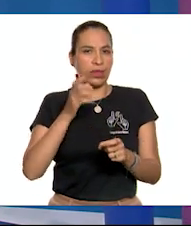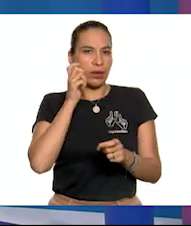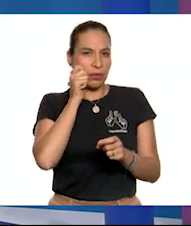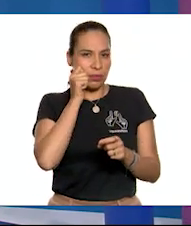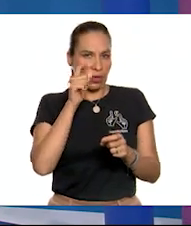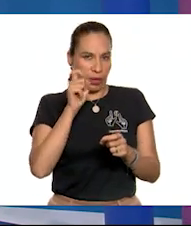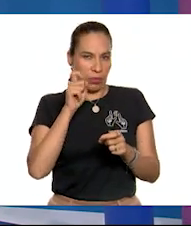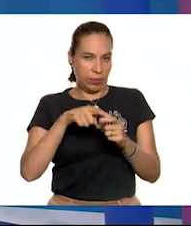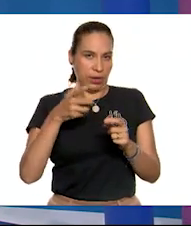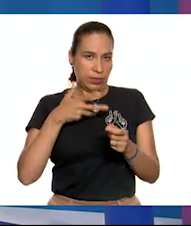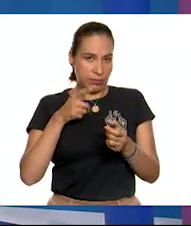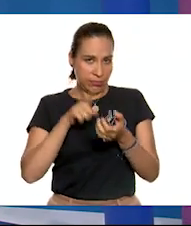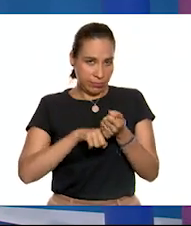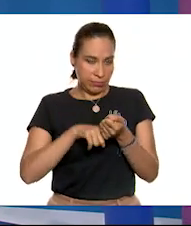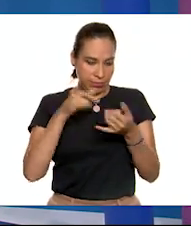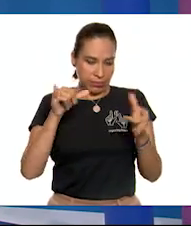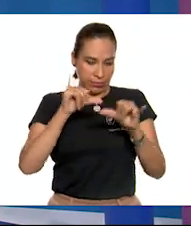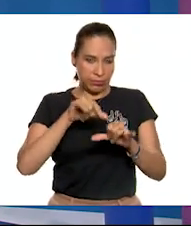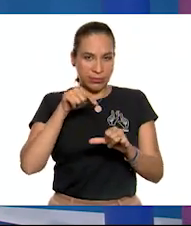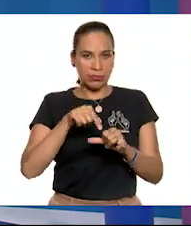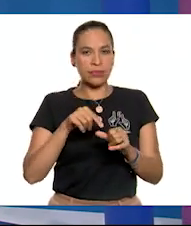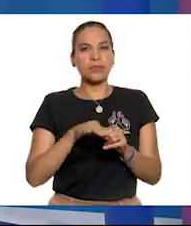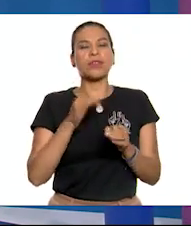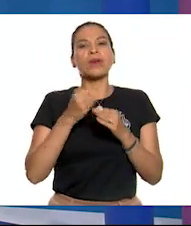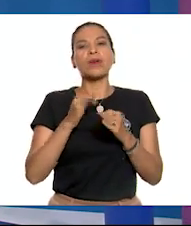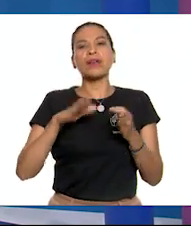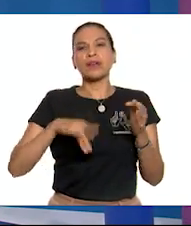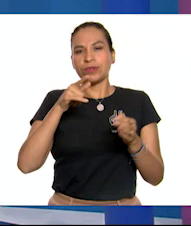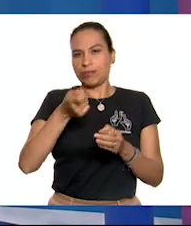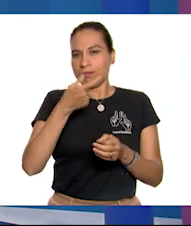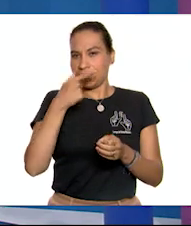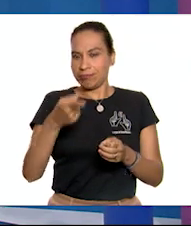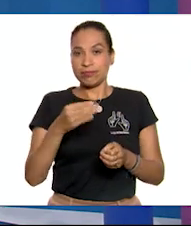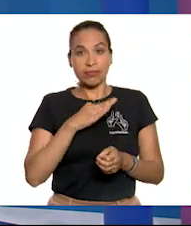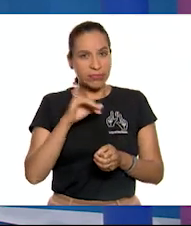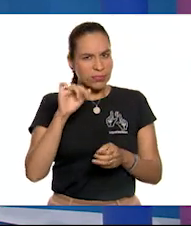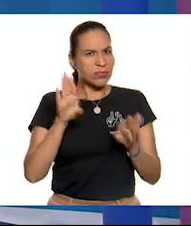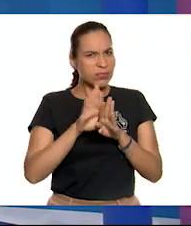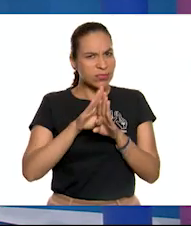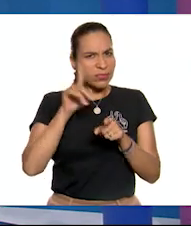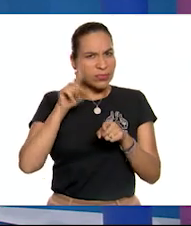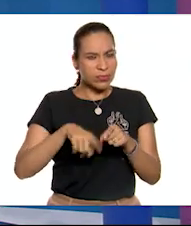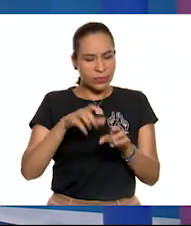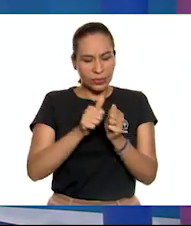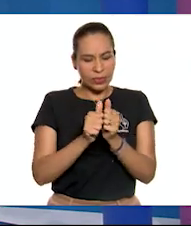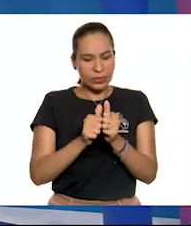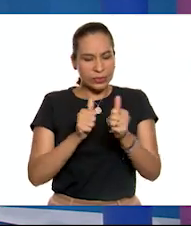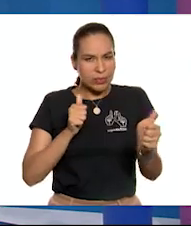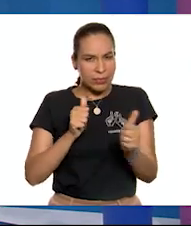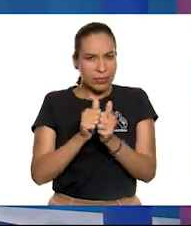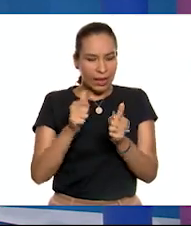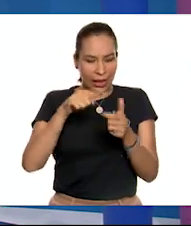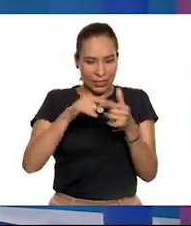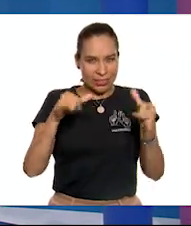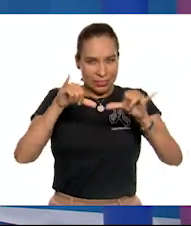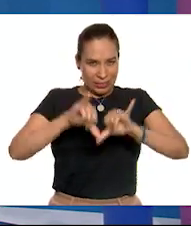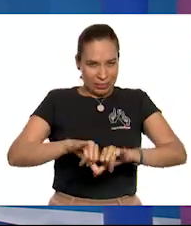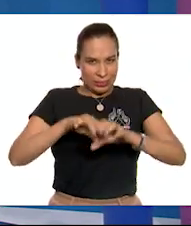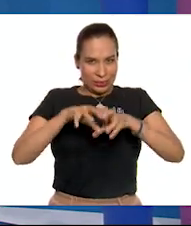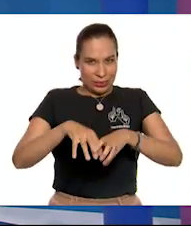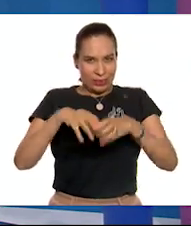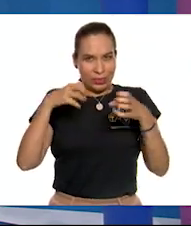del limón que tienes tú, con la que tomaste hace rato tu pastilla. ¿Ah, sí? Sí. ¿Se pueden separar los componentes